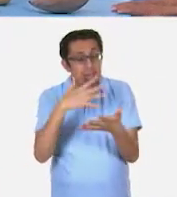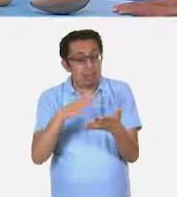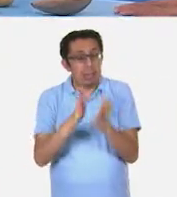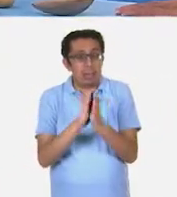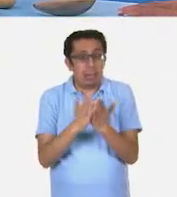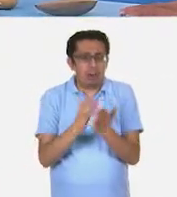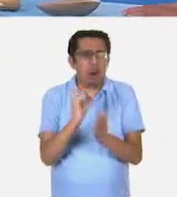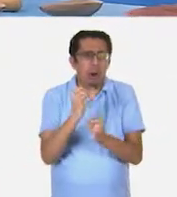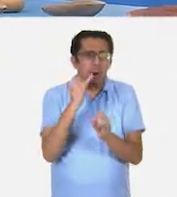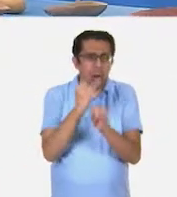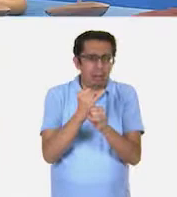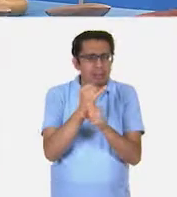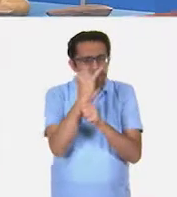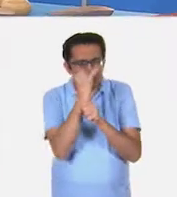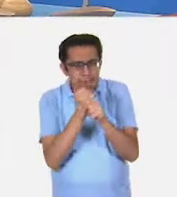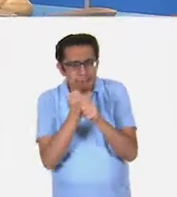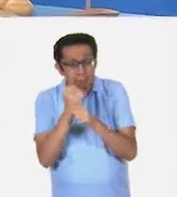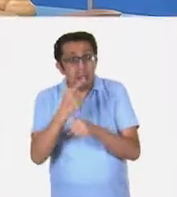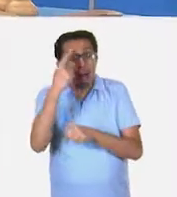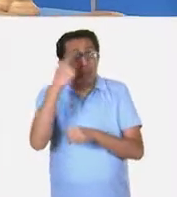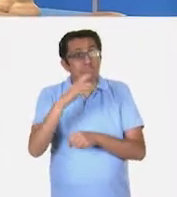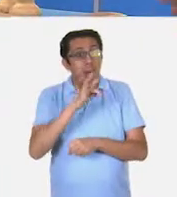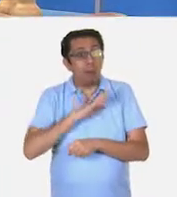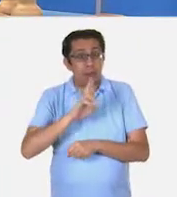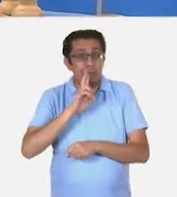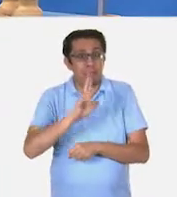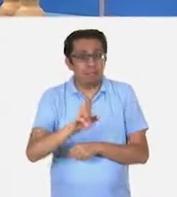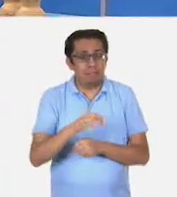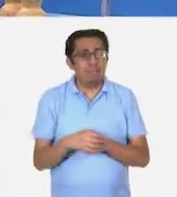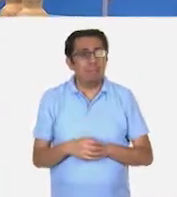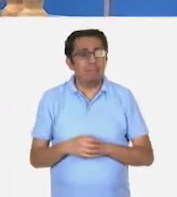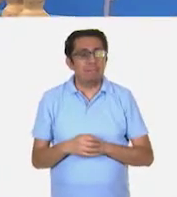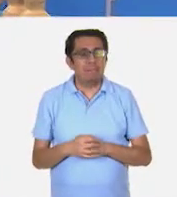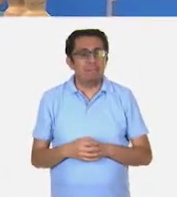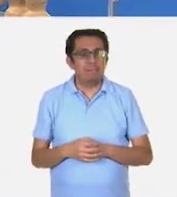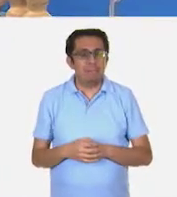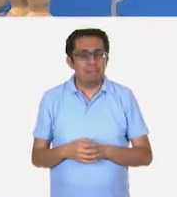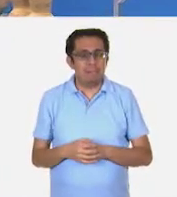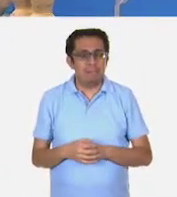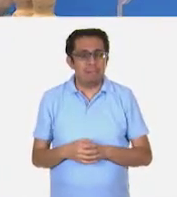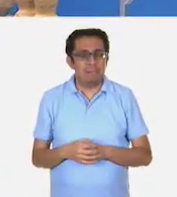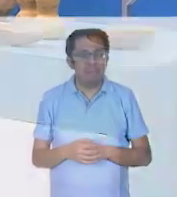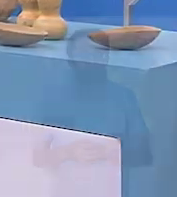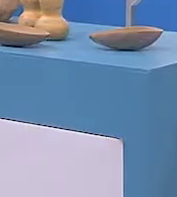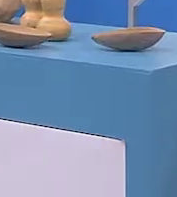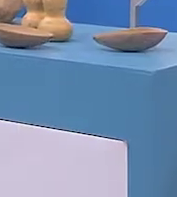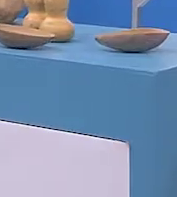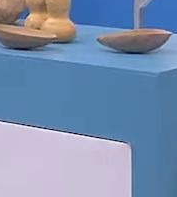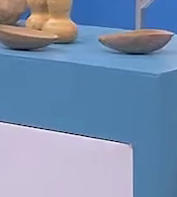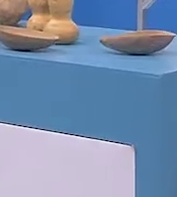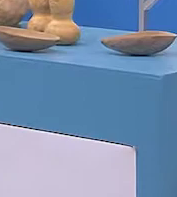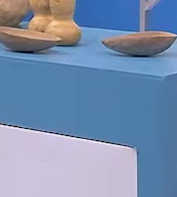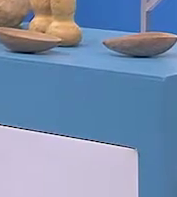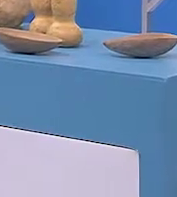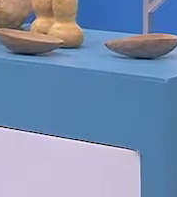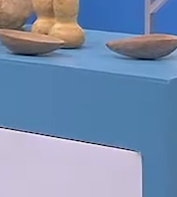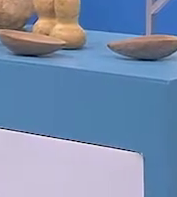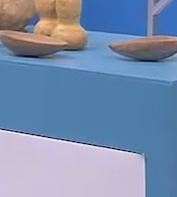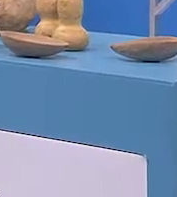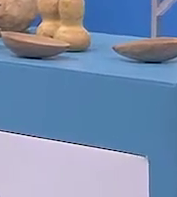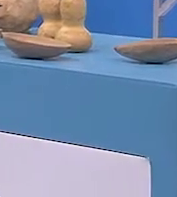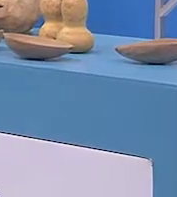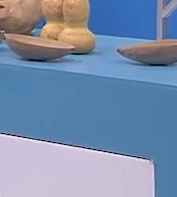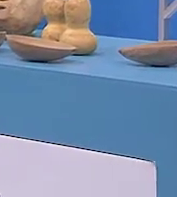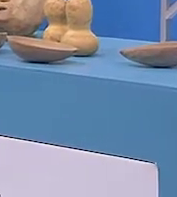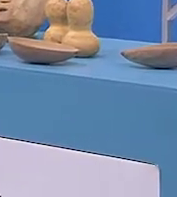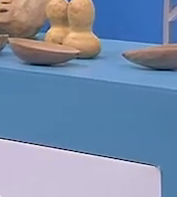o por internet para poder responderlas, ¿sí? Gojina, shita, tzuchiza, hani, jisti. Distinction, distinction, chochen, que